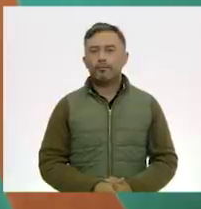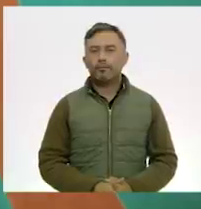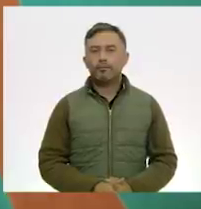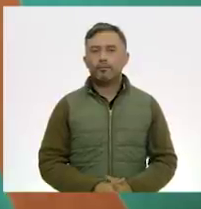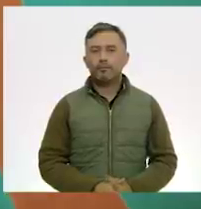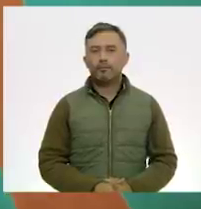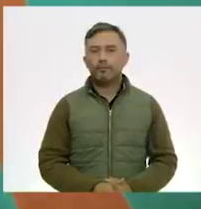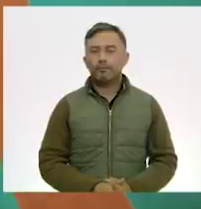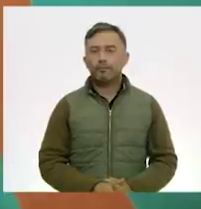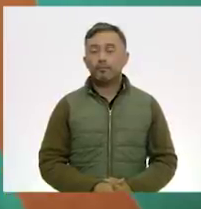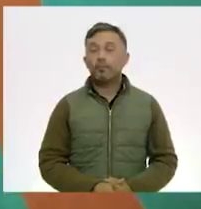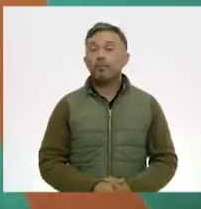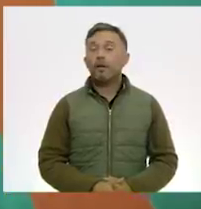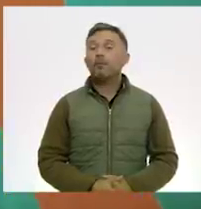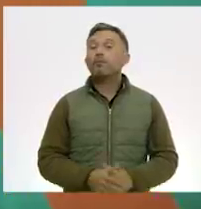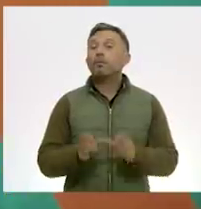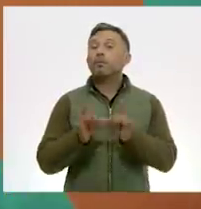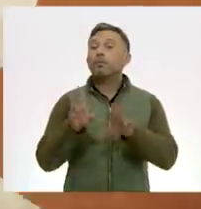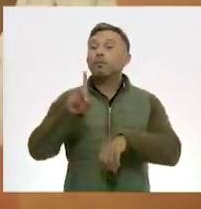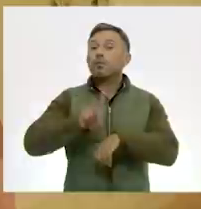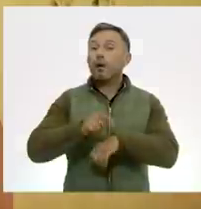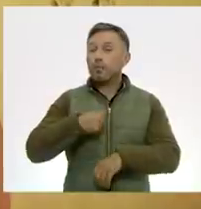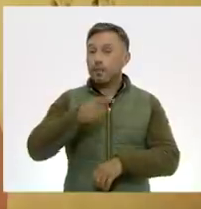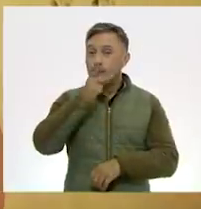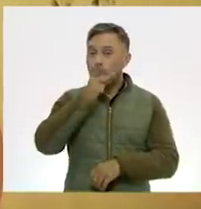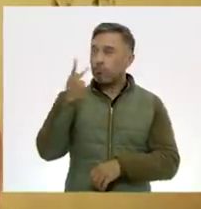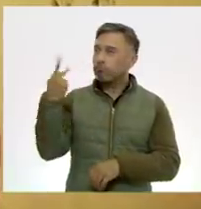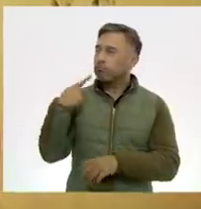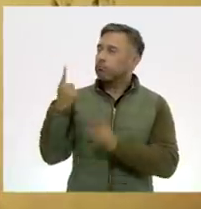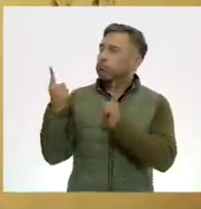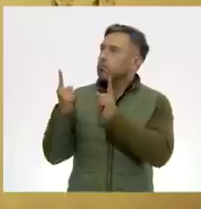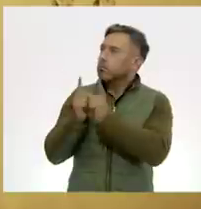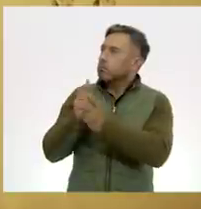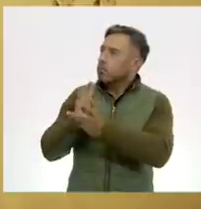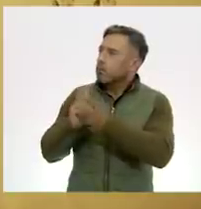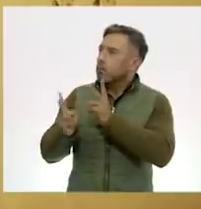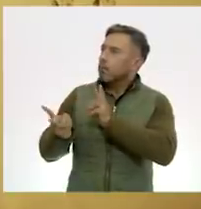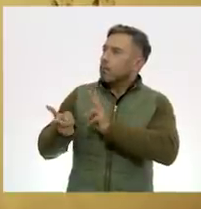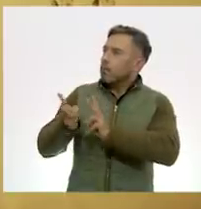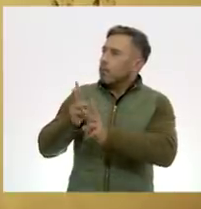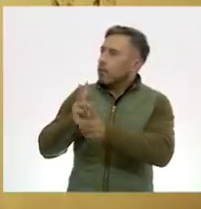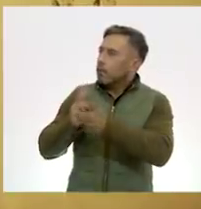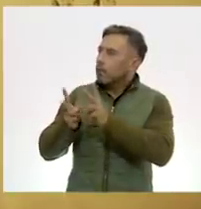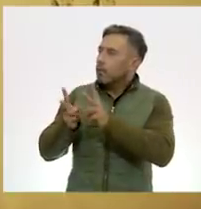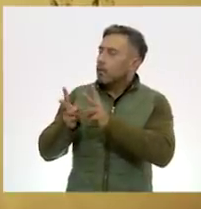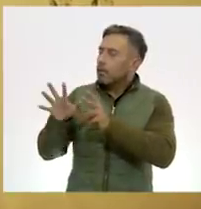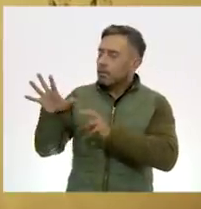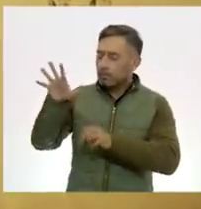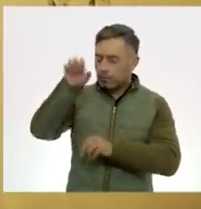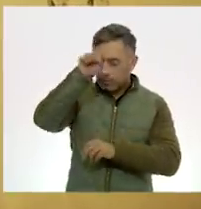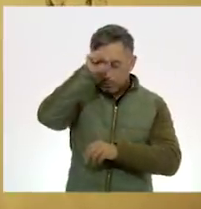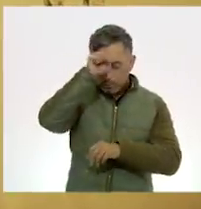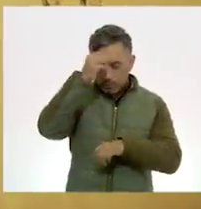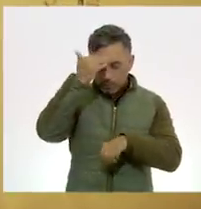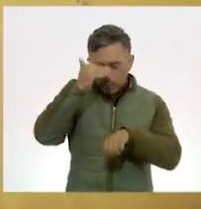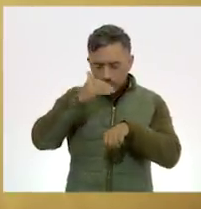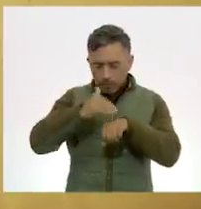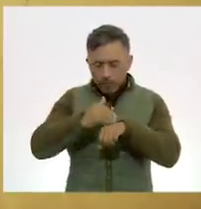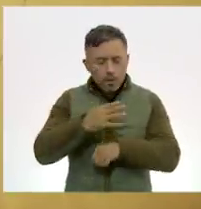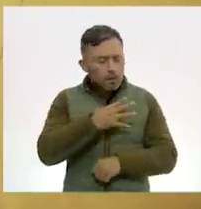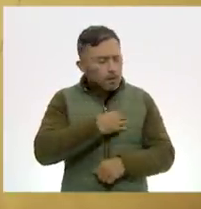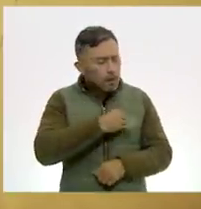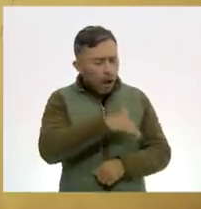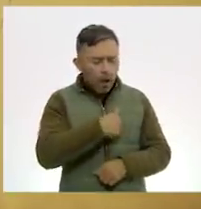Anja humpelzik balyetel inyum hachtin oksah olta. Chupal, tene mantat inaitika